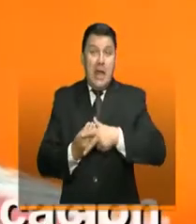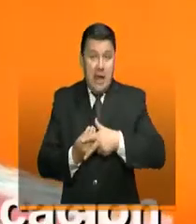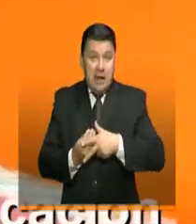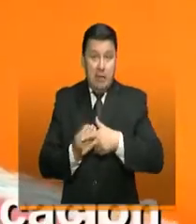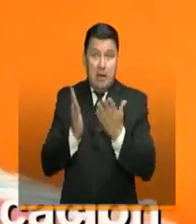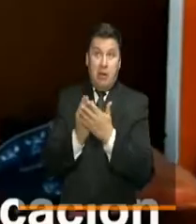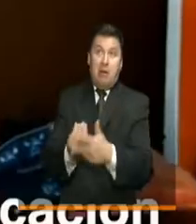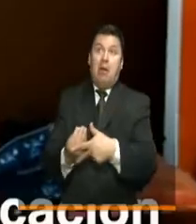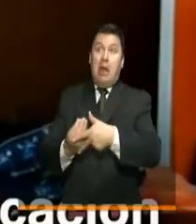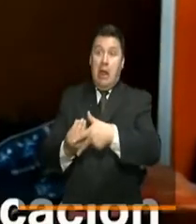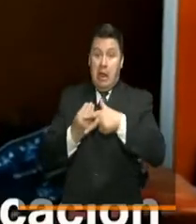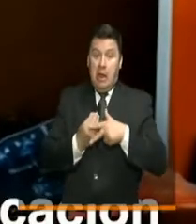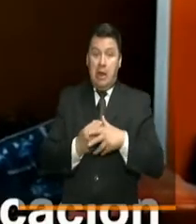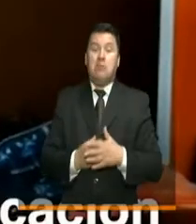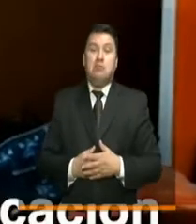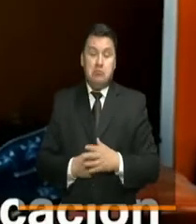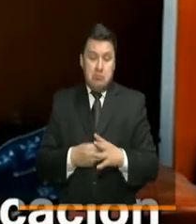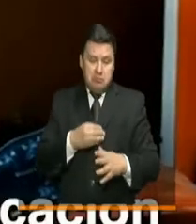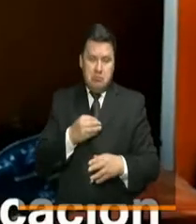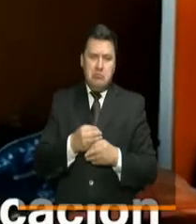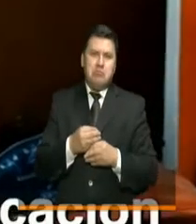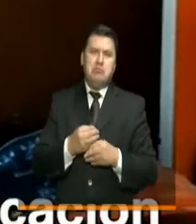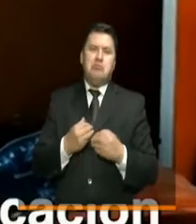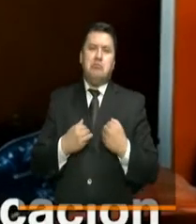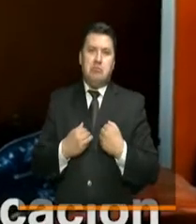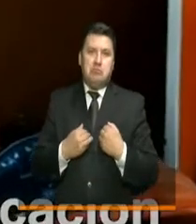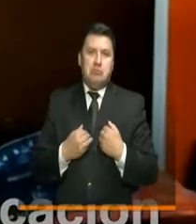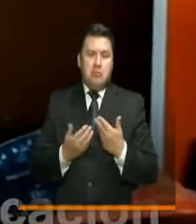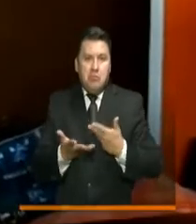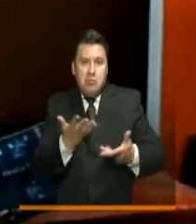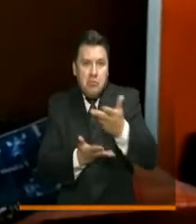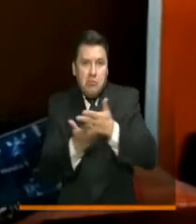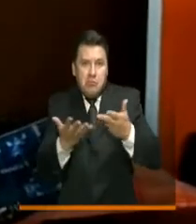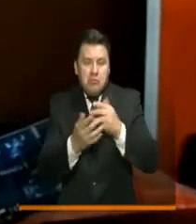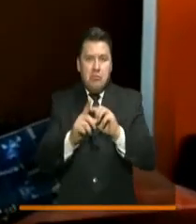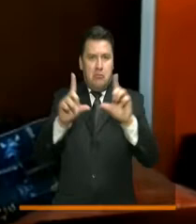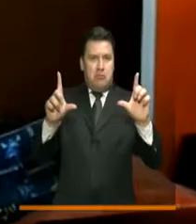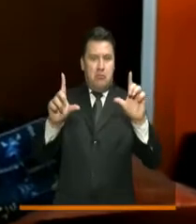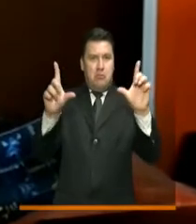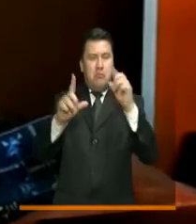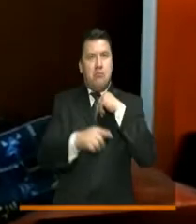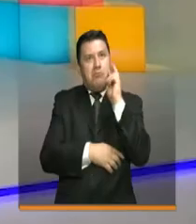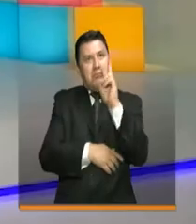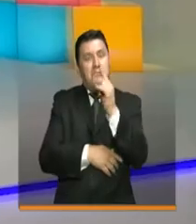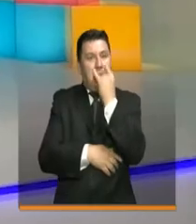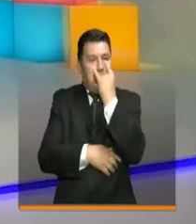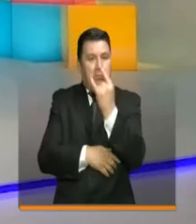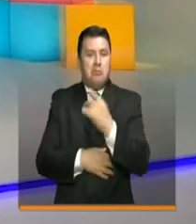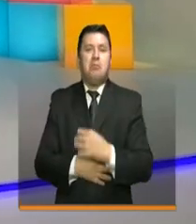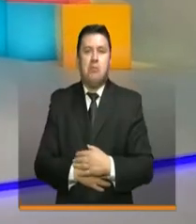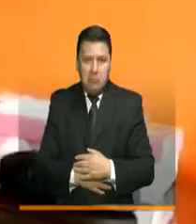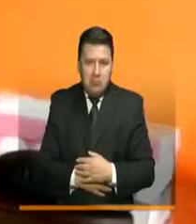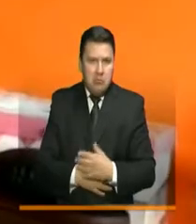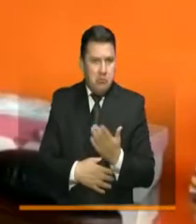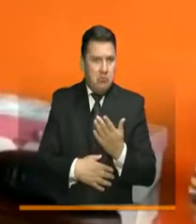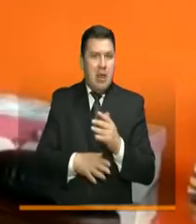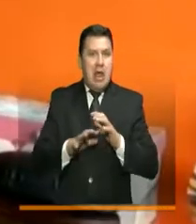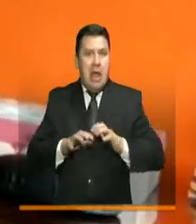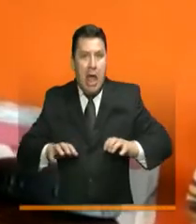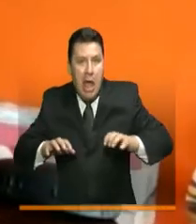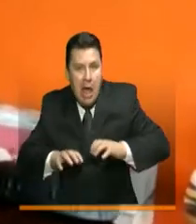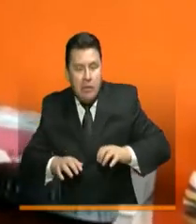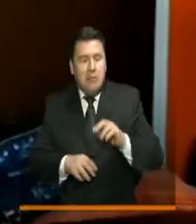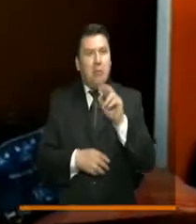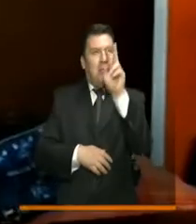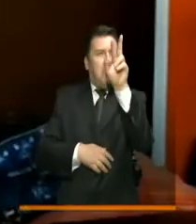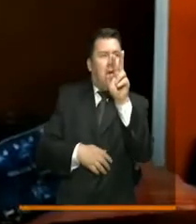educación, además que me encanta la dinámica que le están dando al programa, porque usan actividades